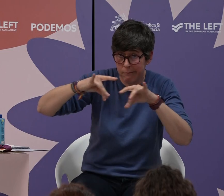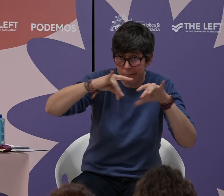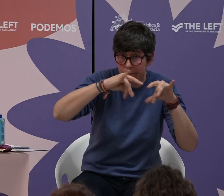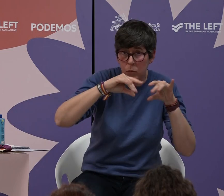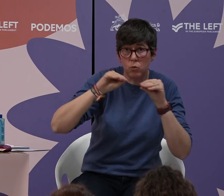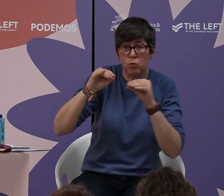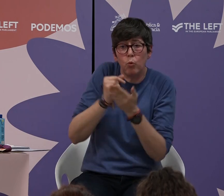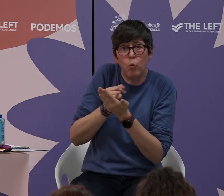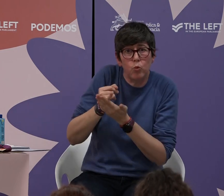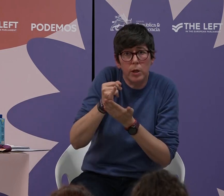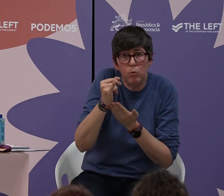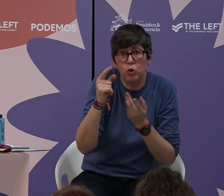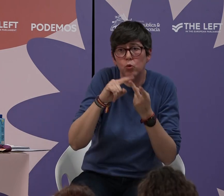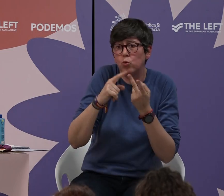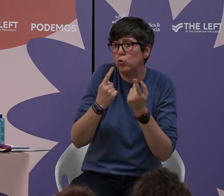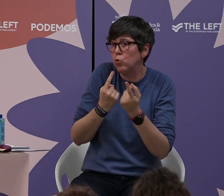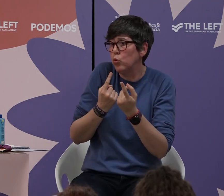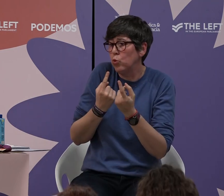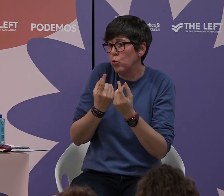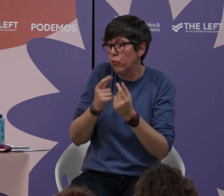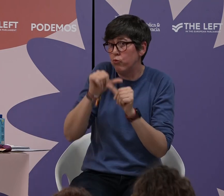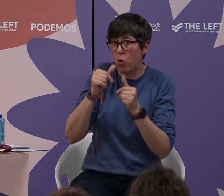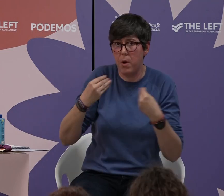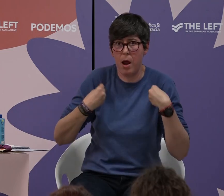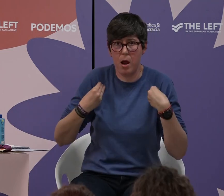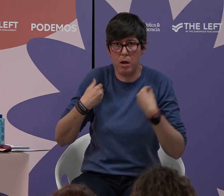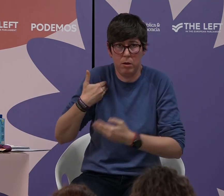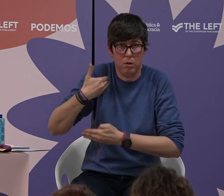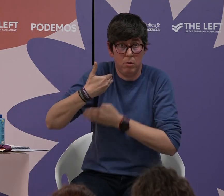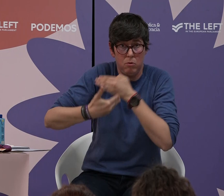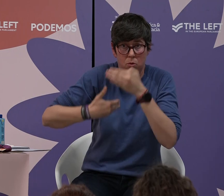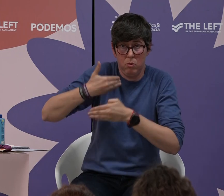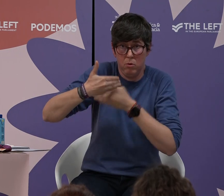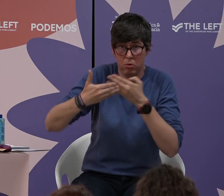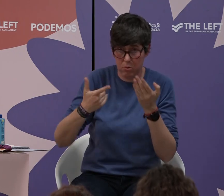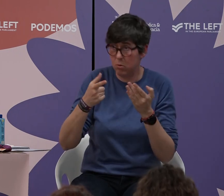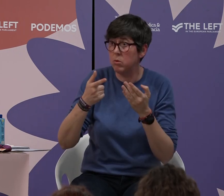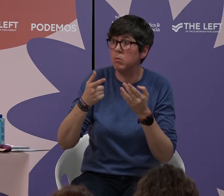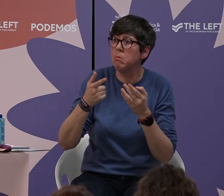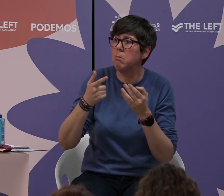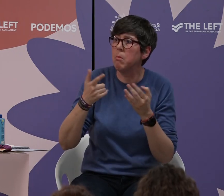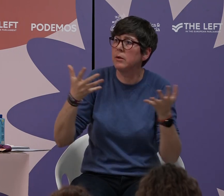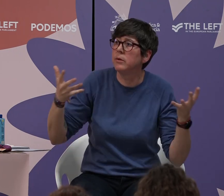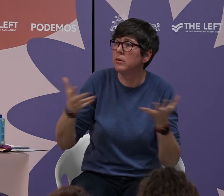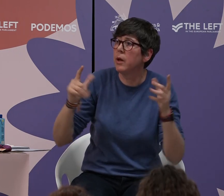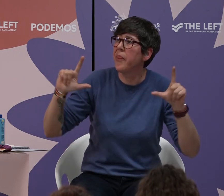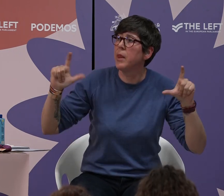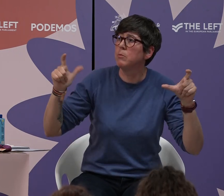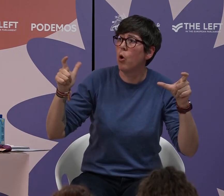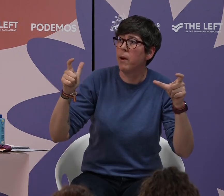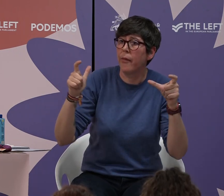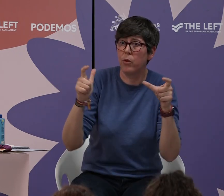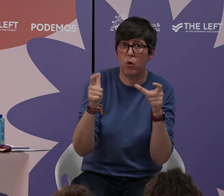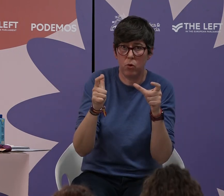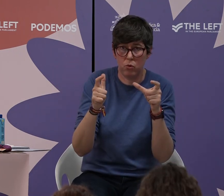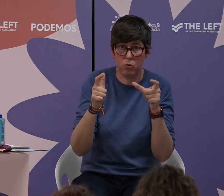cuya consecuencias también bueno arrasar con el territorio y bueno acabar con cambiar la forma de vida de